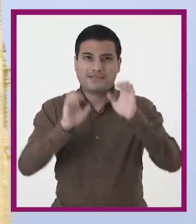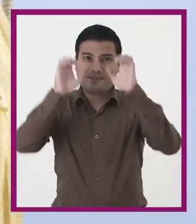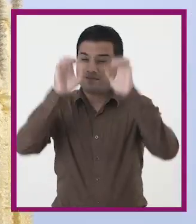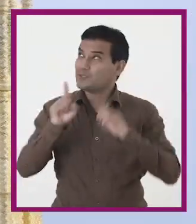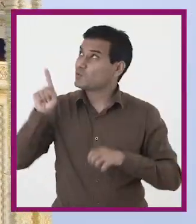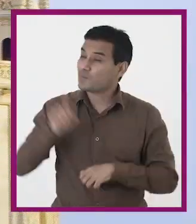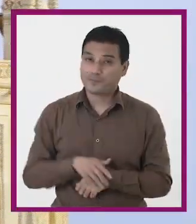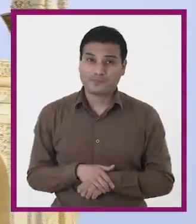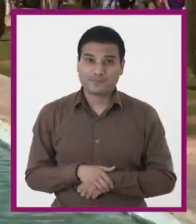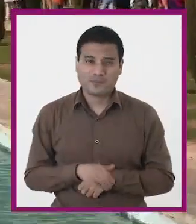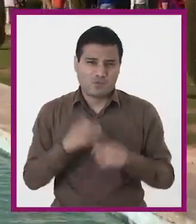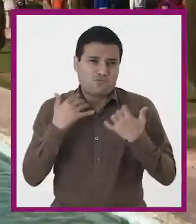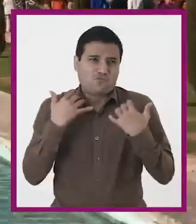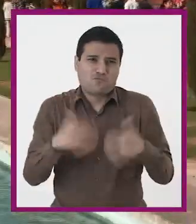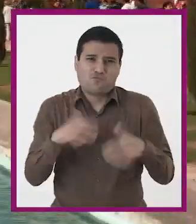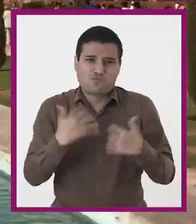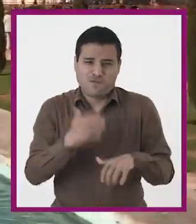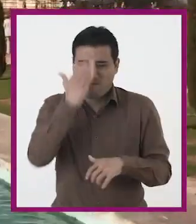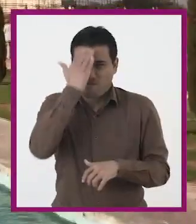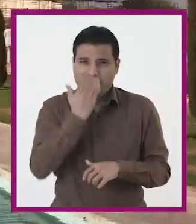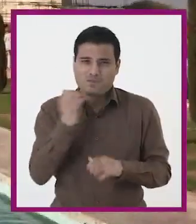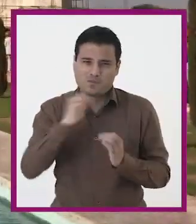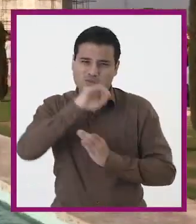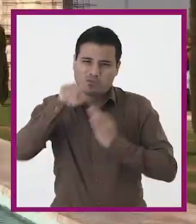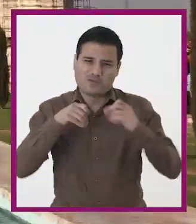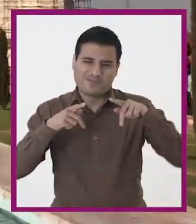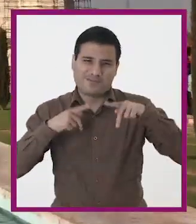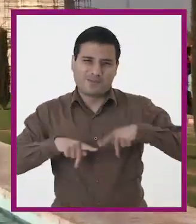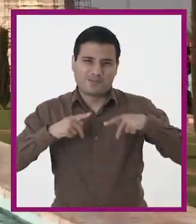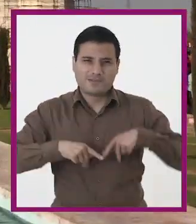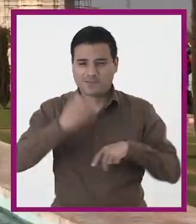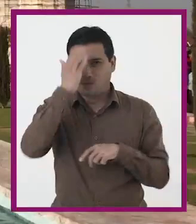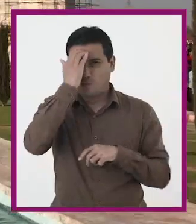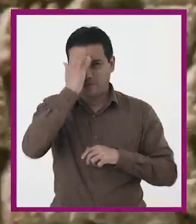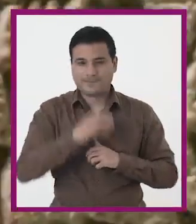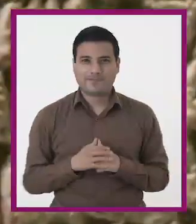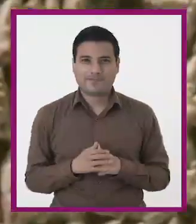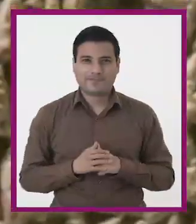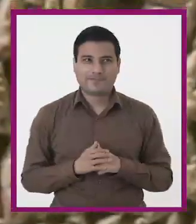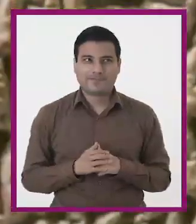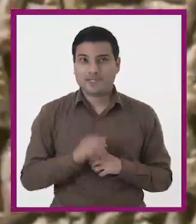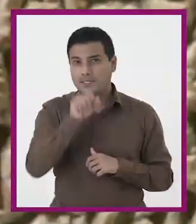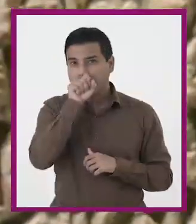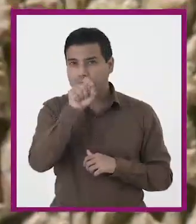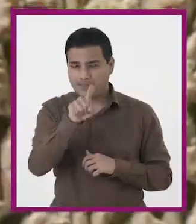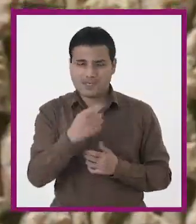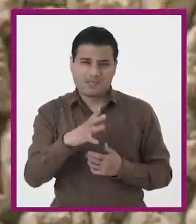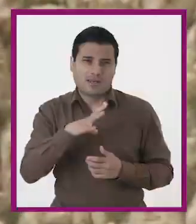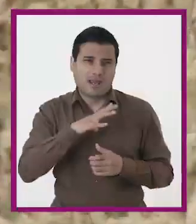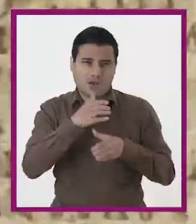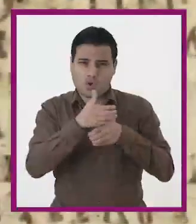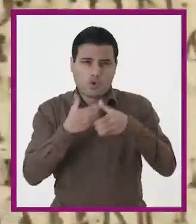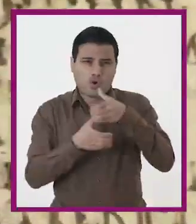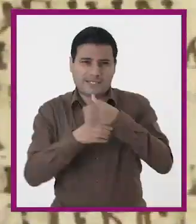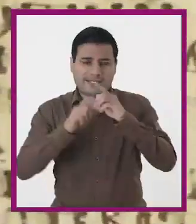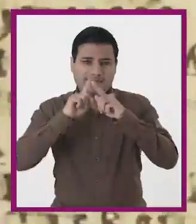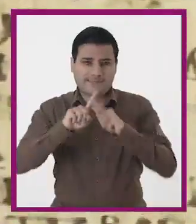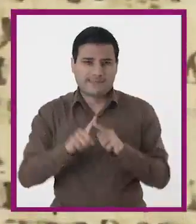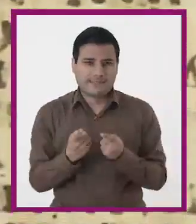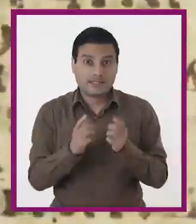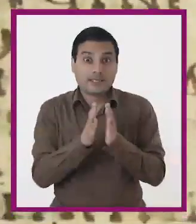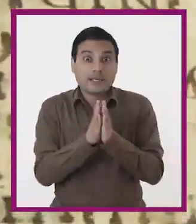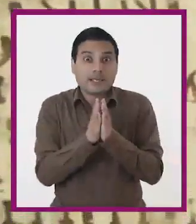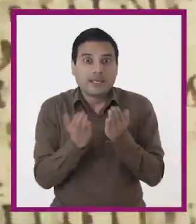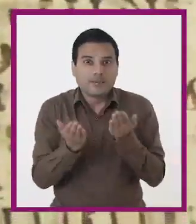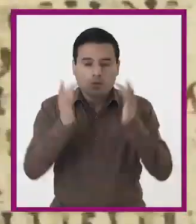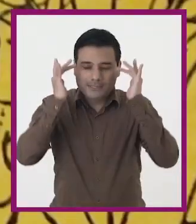arquitectónica perfecta, célebre alrededor del mundo. Y también con monumentos intangibles, como los